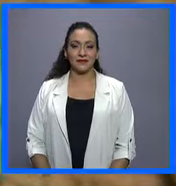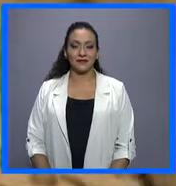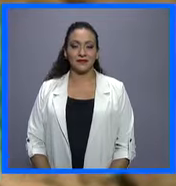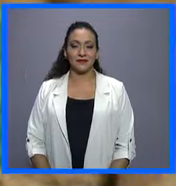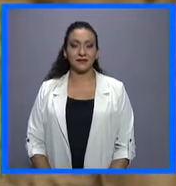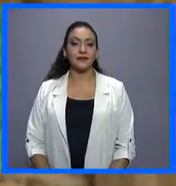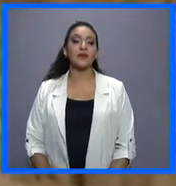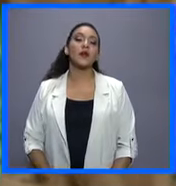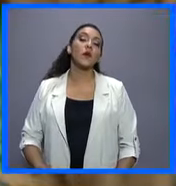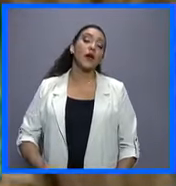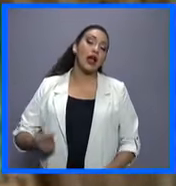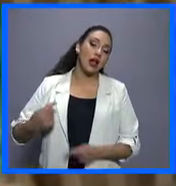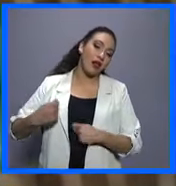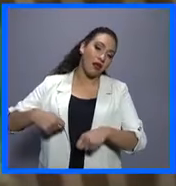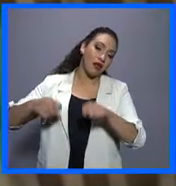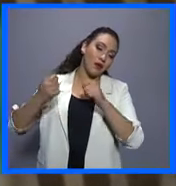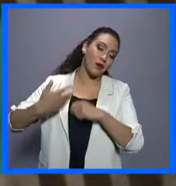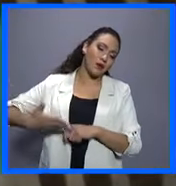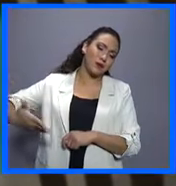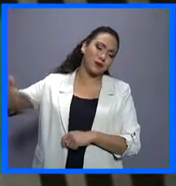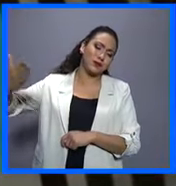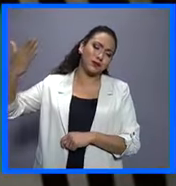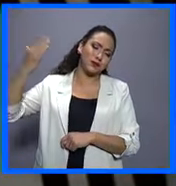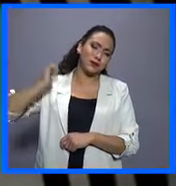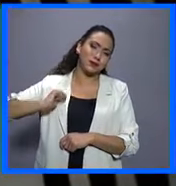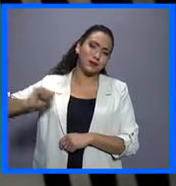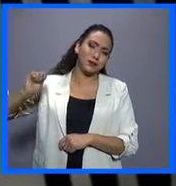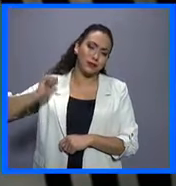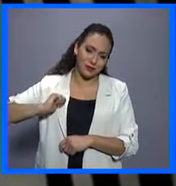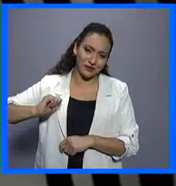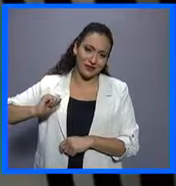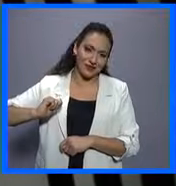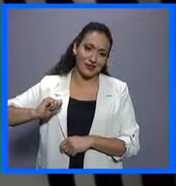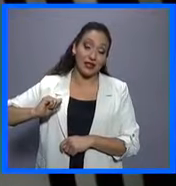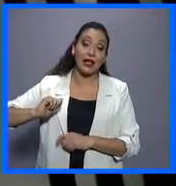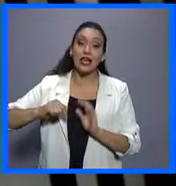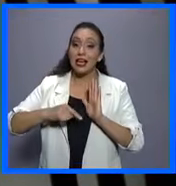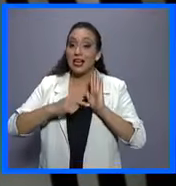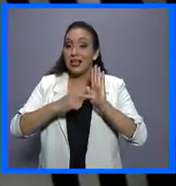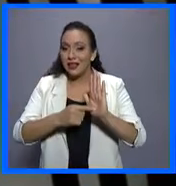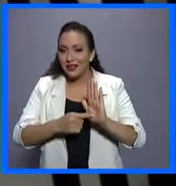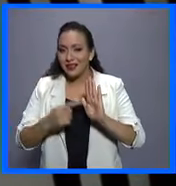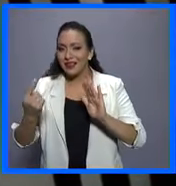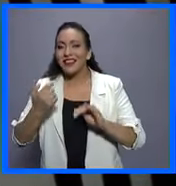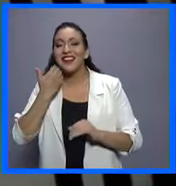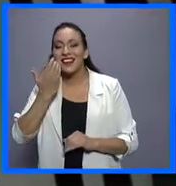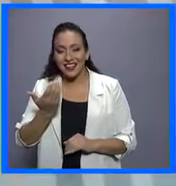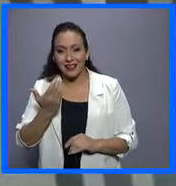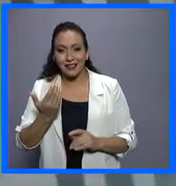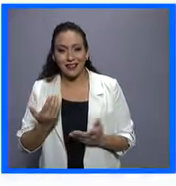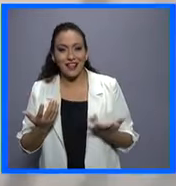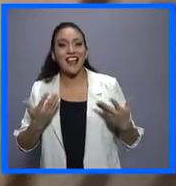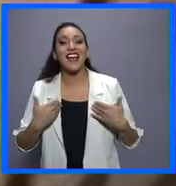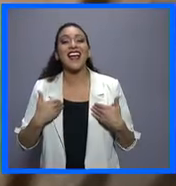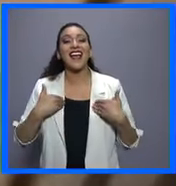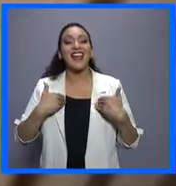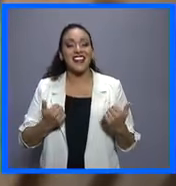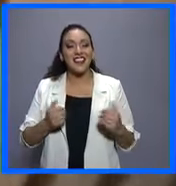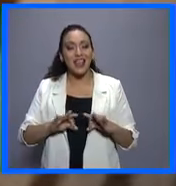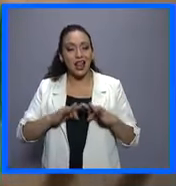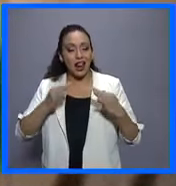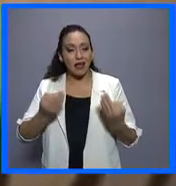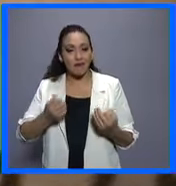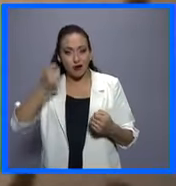En la antigua tradición filosófica y mística de la Cábala, que intenta comprender la naturaleza de la creación, el número